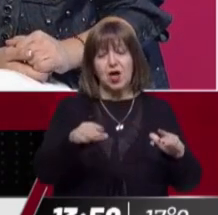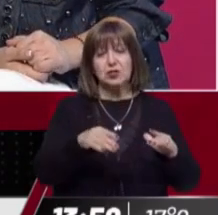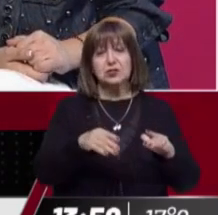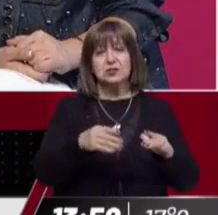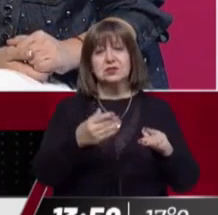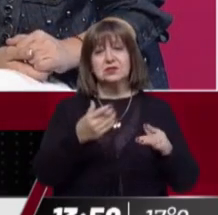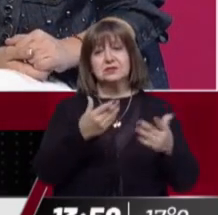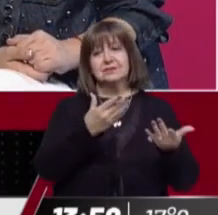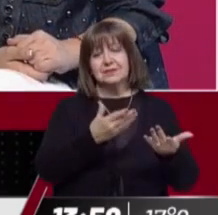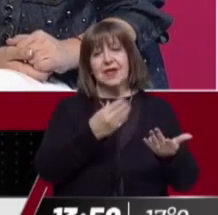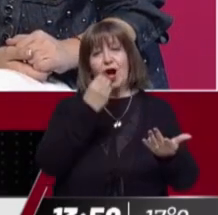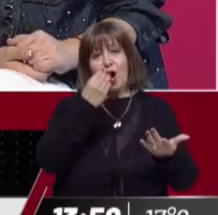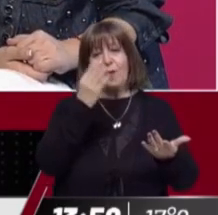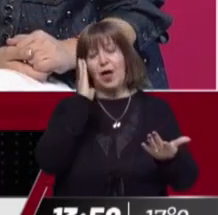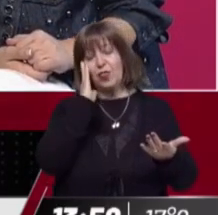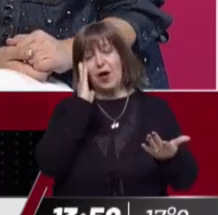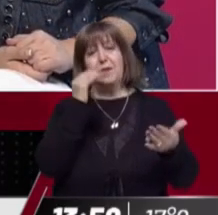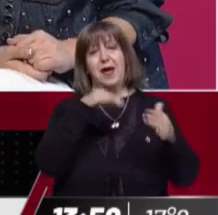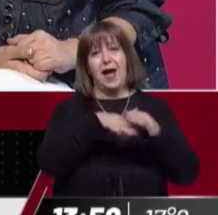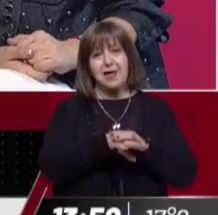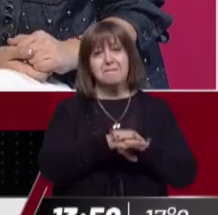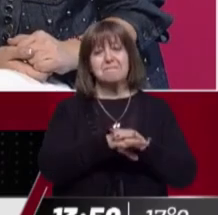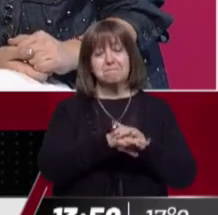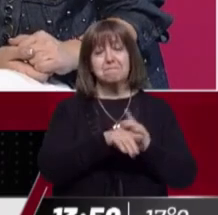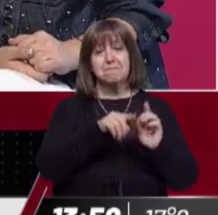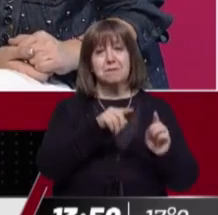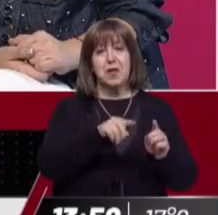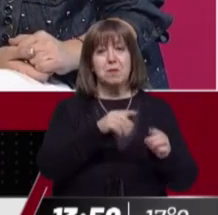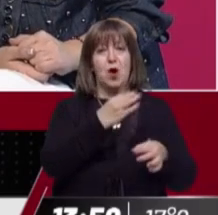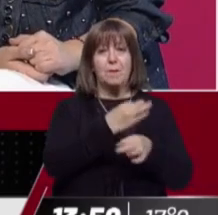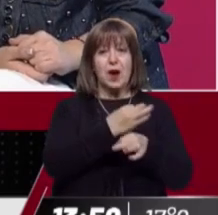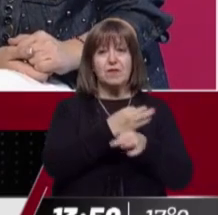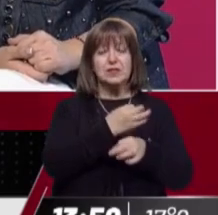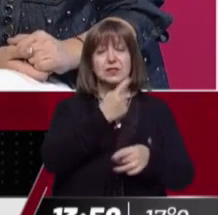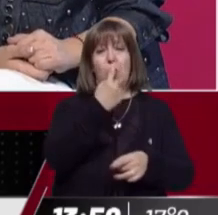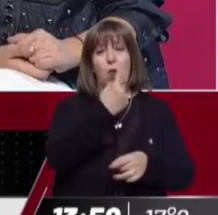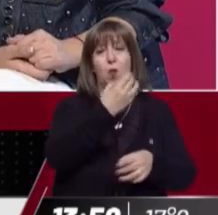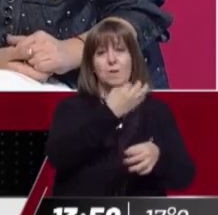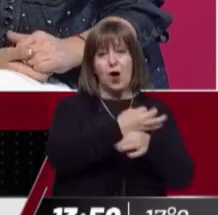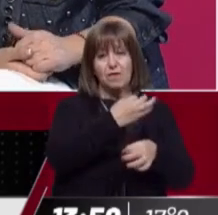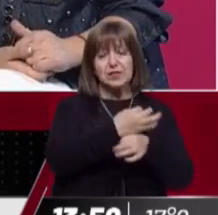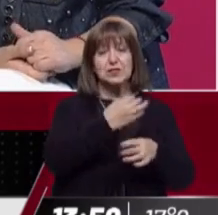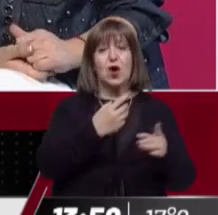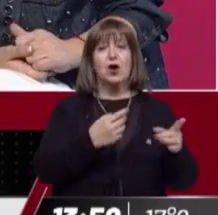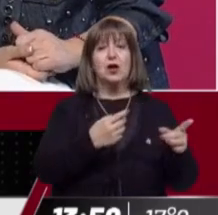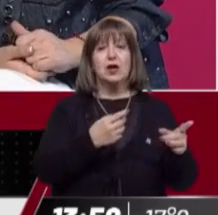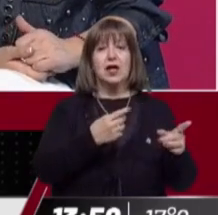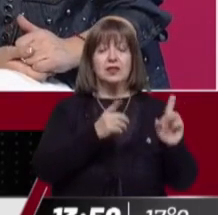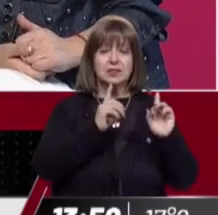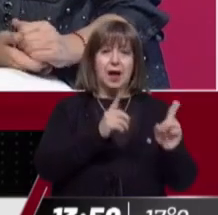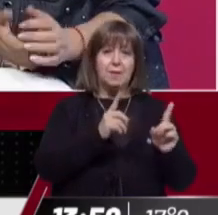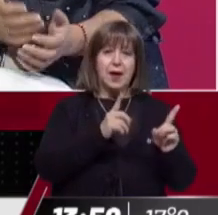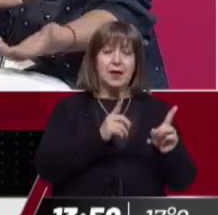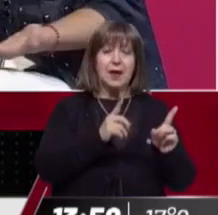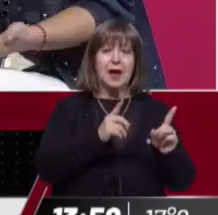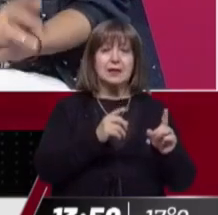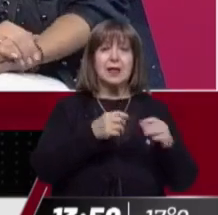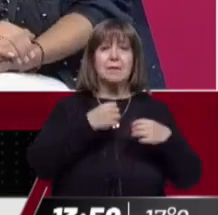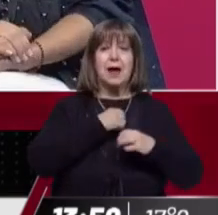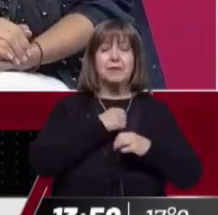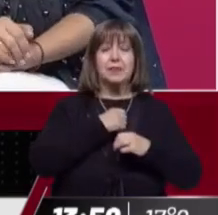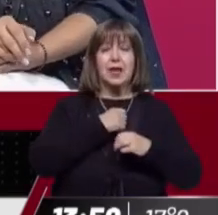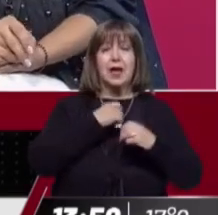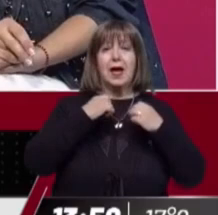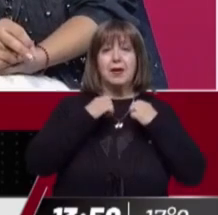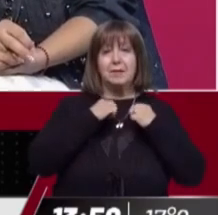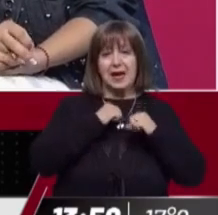dudas está conmocionada por toda esta situación, donde un docente, quien además era preceptor nochero, como